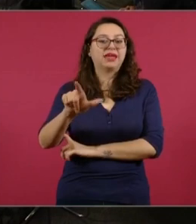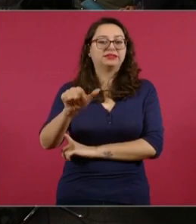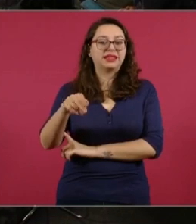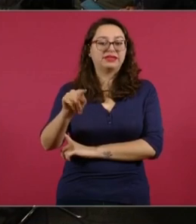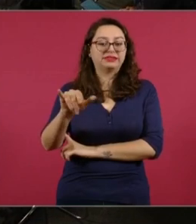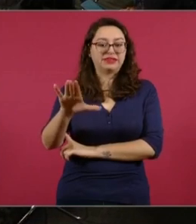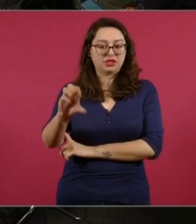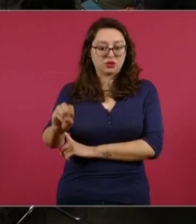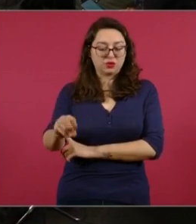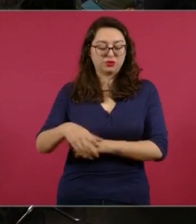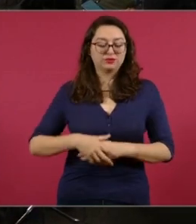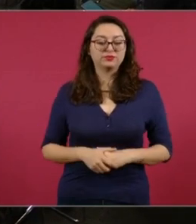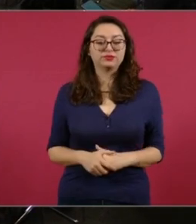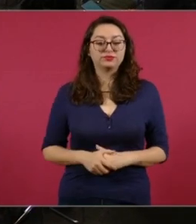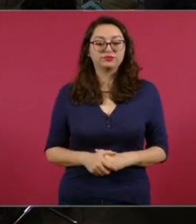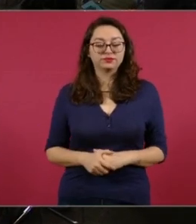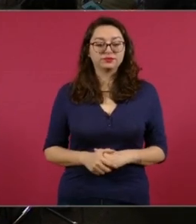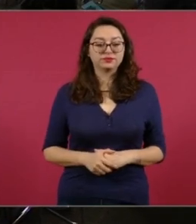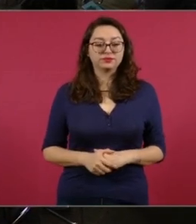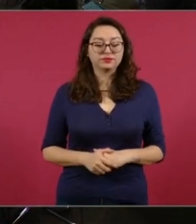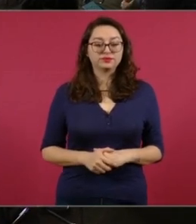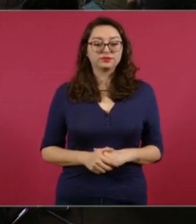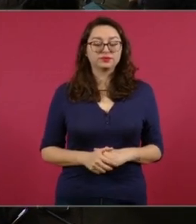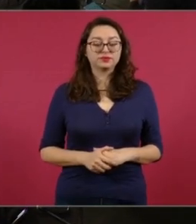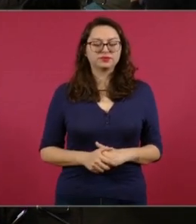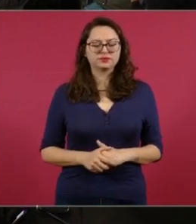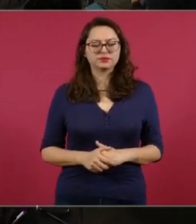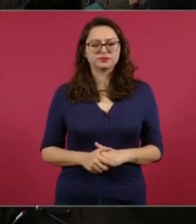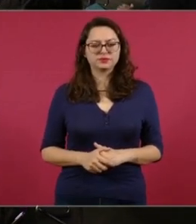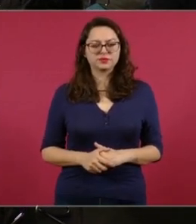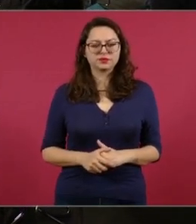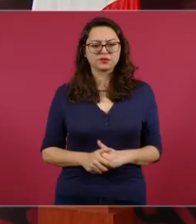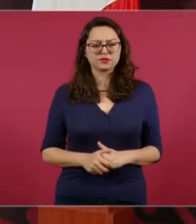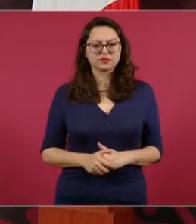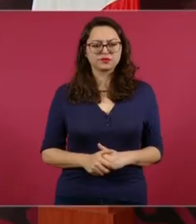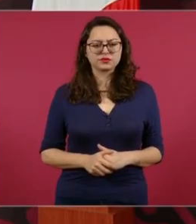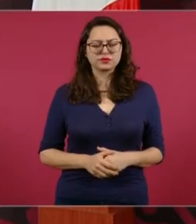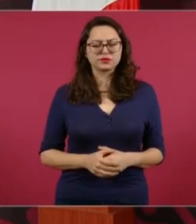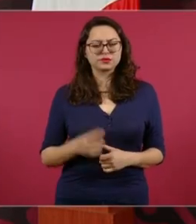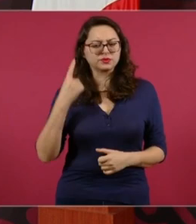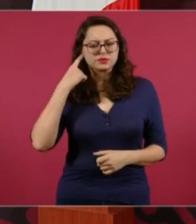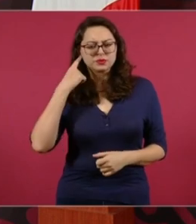Sí, se está distribuyendo bastante.